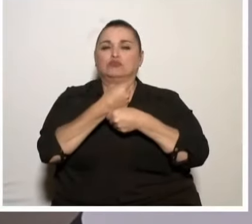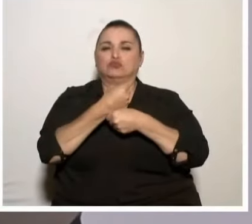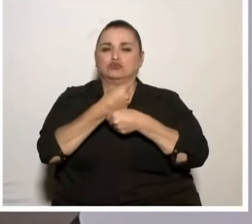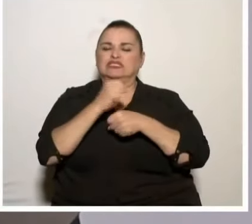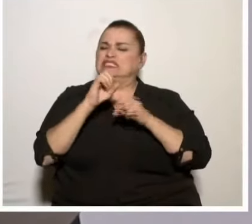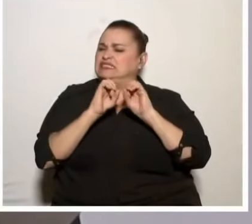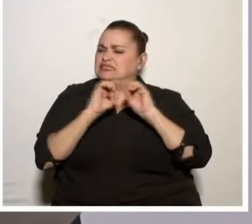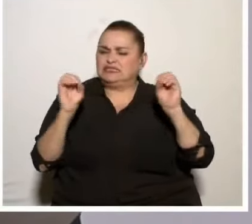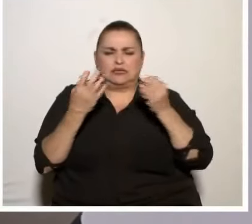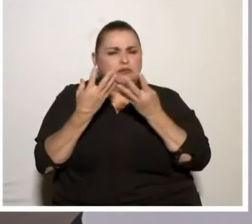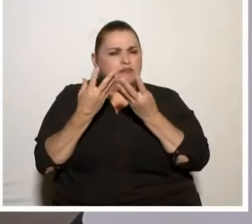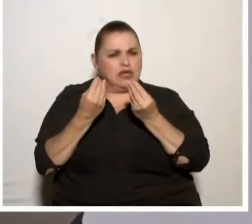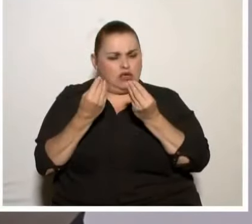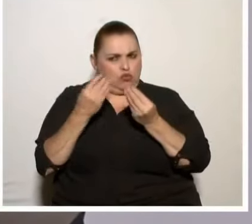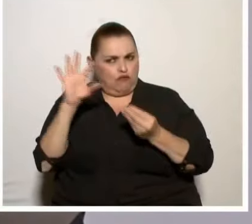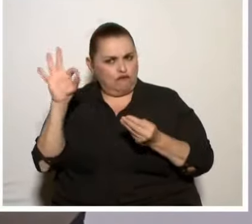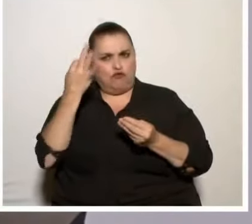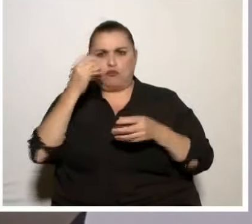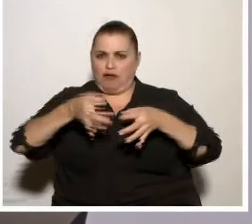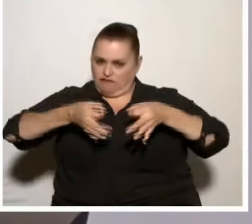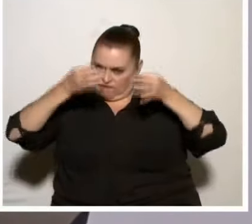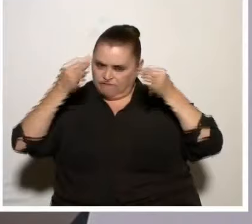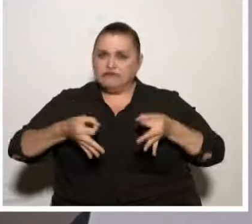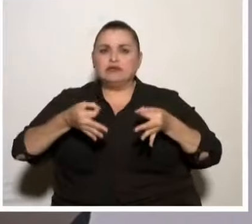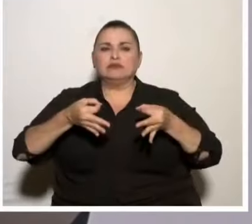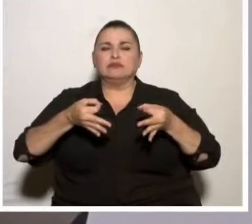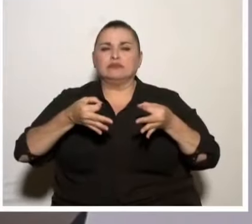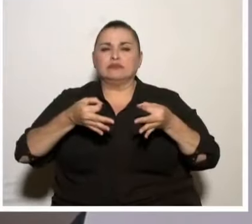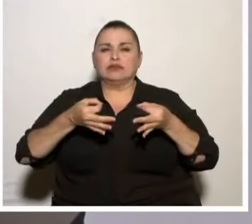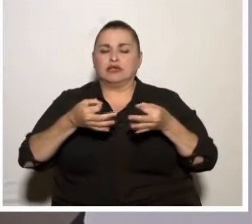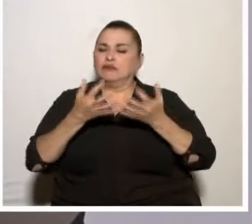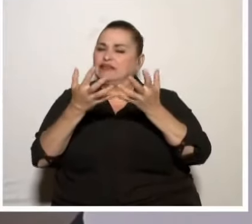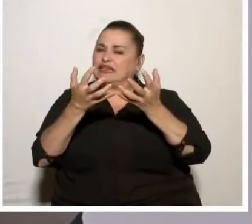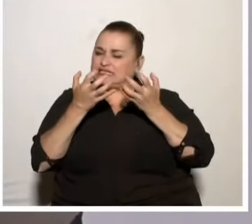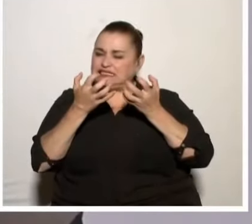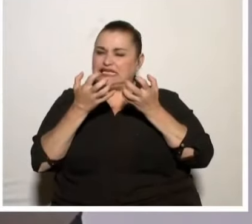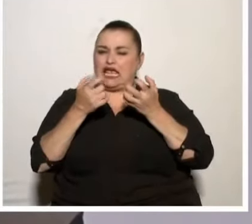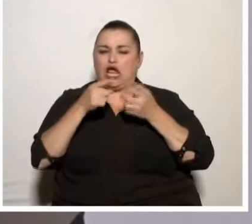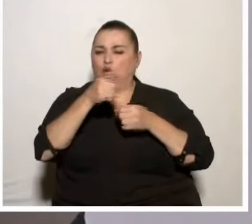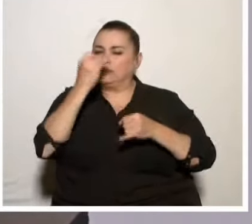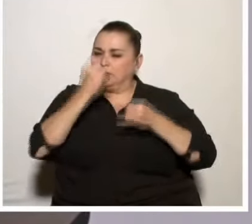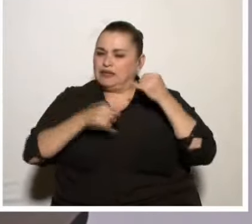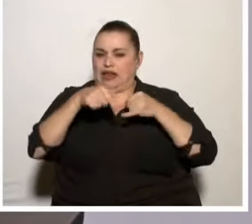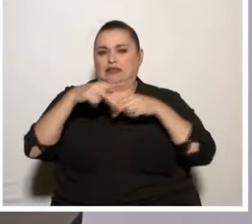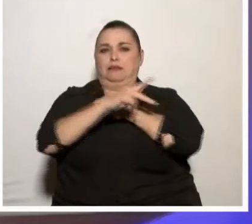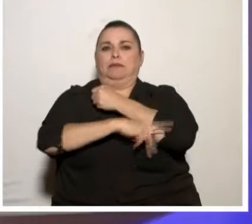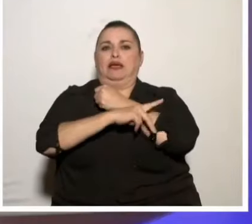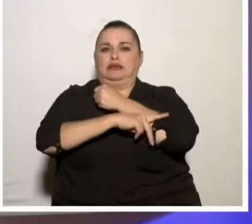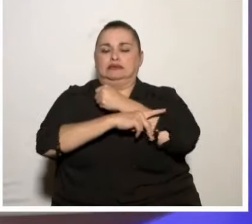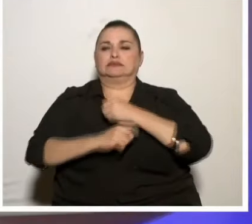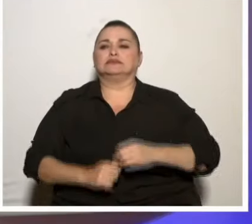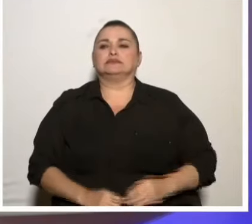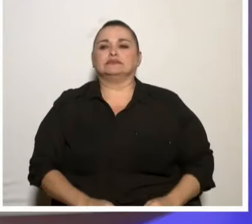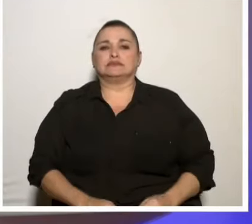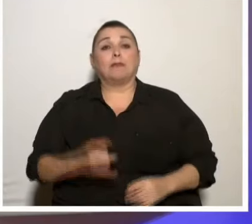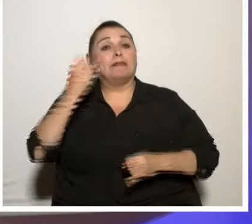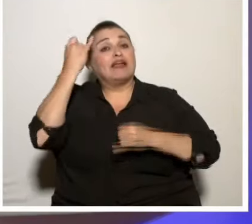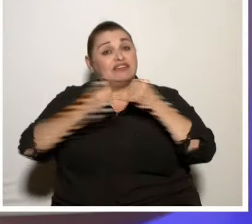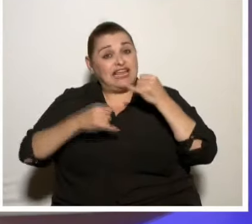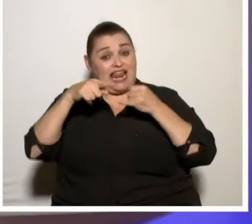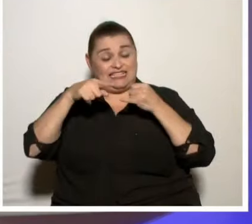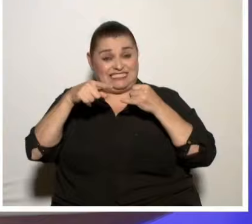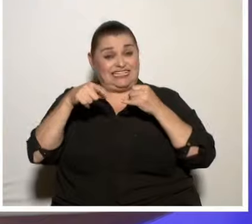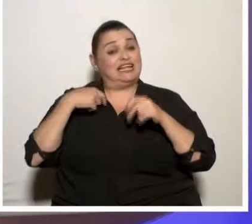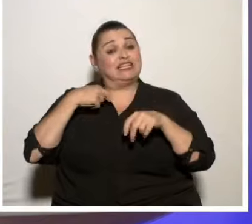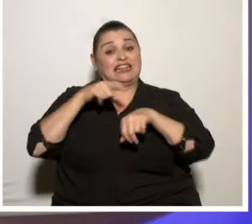sin miedos y en forma firme y con el deseo de sacar eso del país. Para finalizar esta